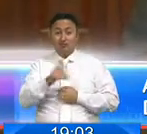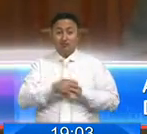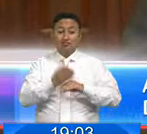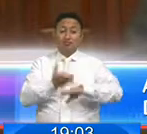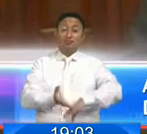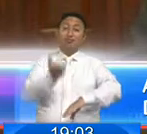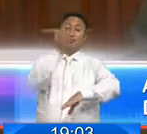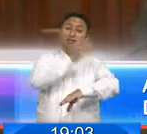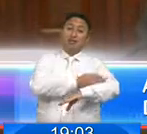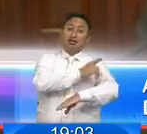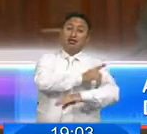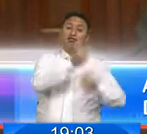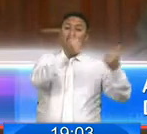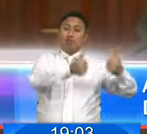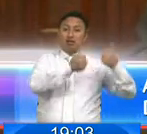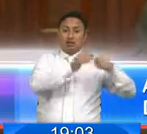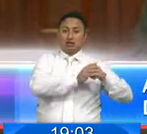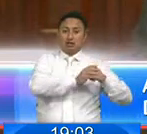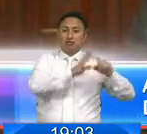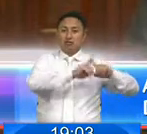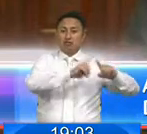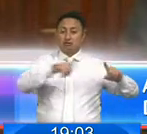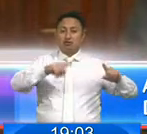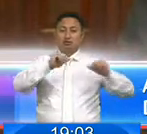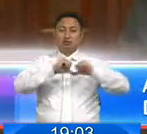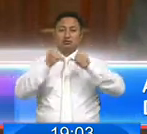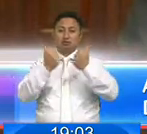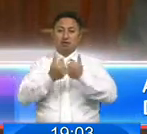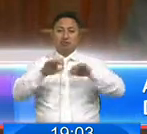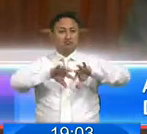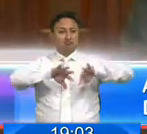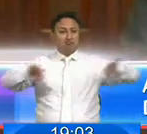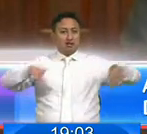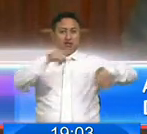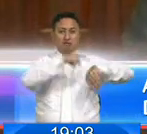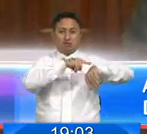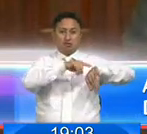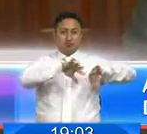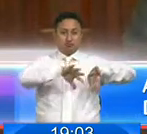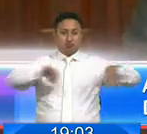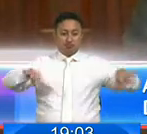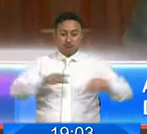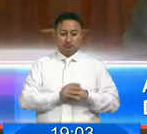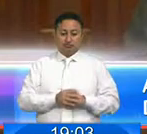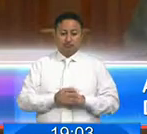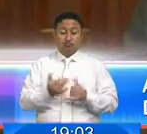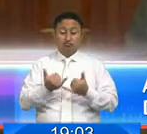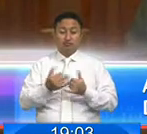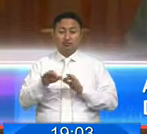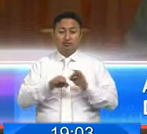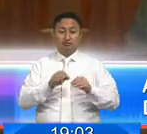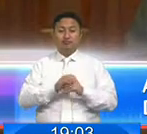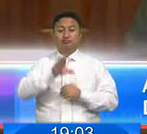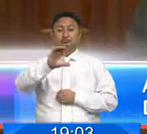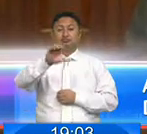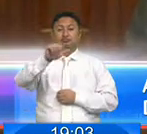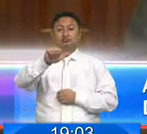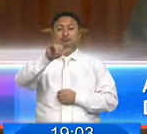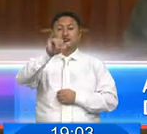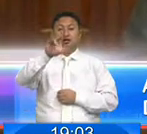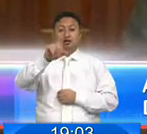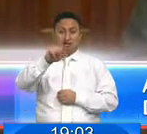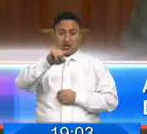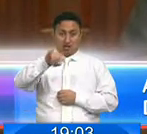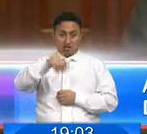era candidata y no cuando era legisladora. En este momento veamos la argumentación que tuvo justamente Fernando Callejas